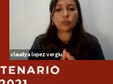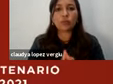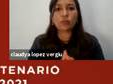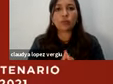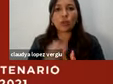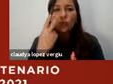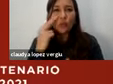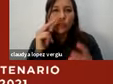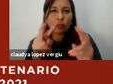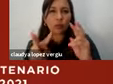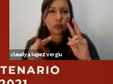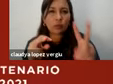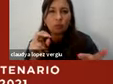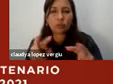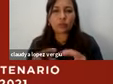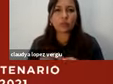todas estas